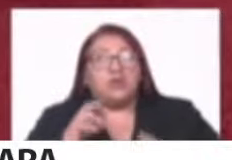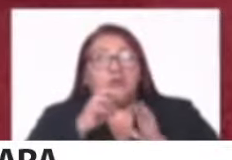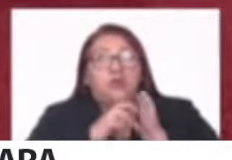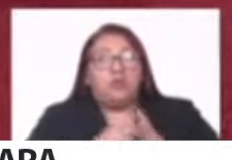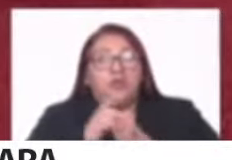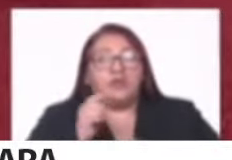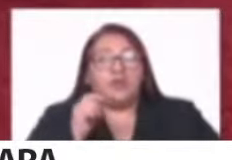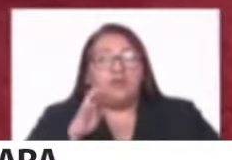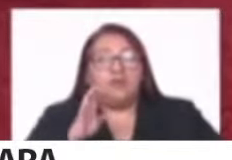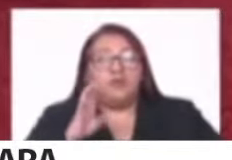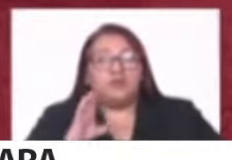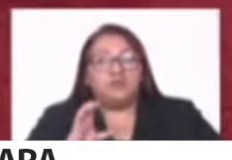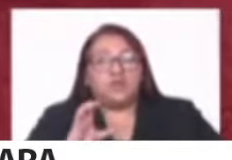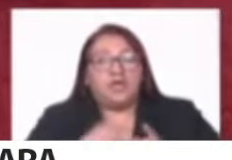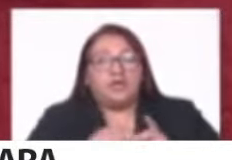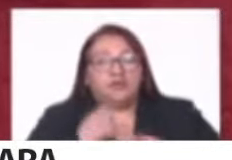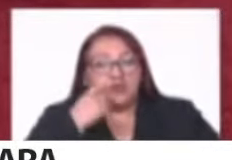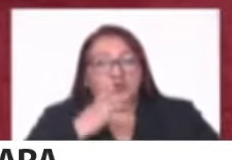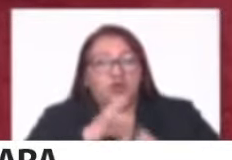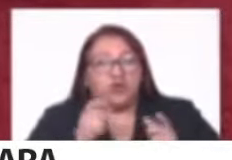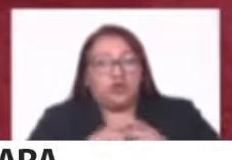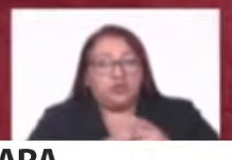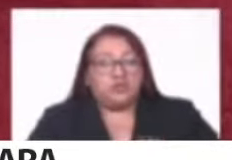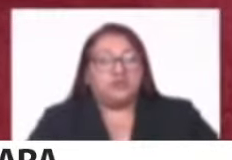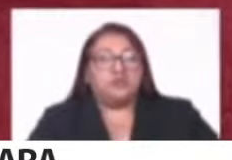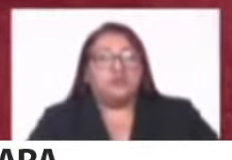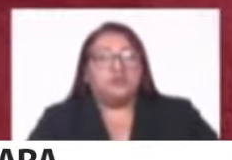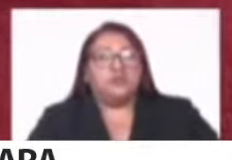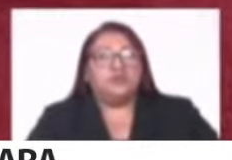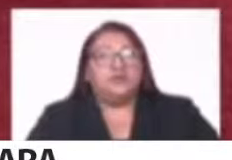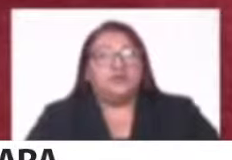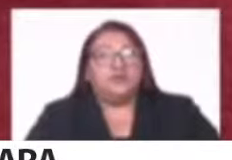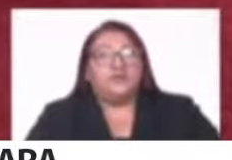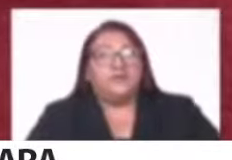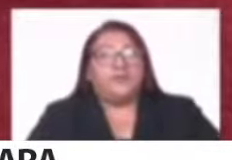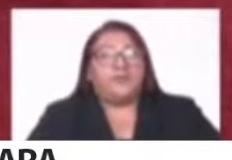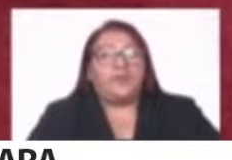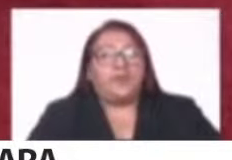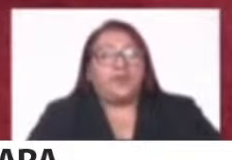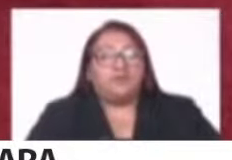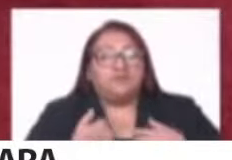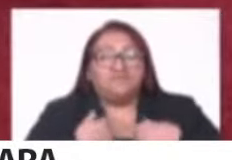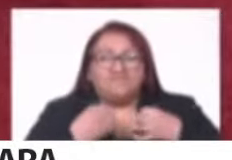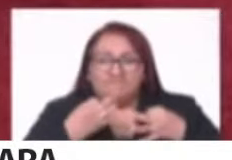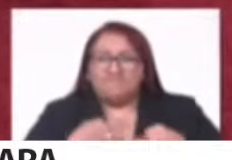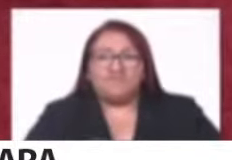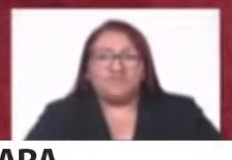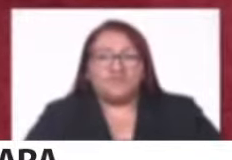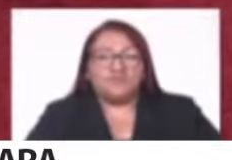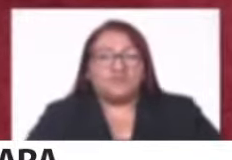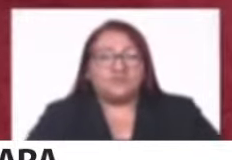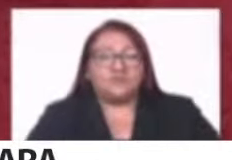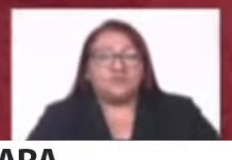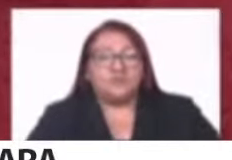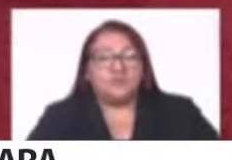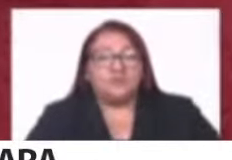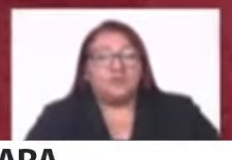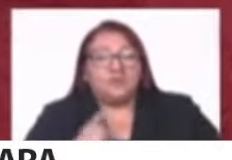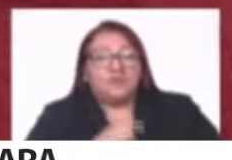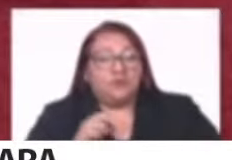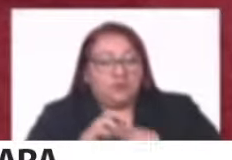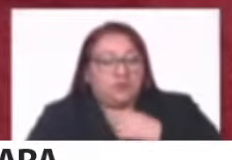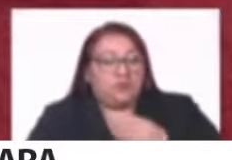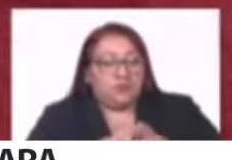otros. Nosotros, señores congresistas, a través de la presidencia, tenemos la convicción que el desarrollo de un